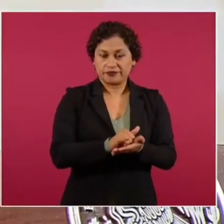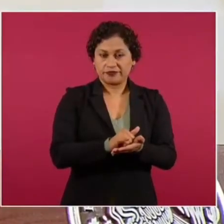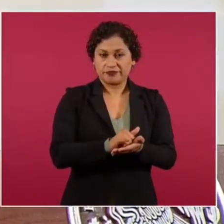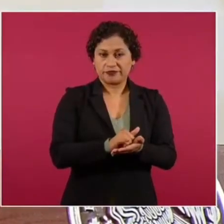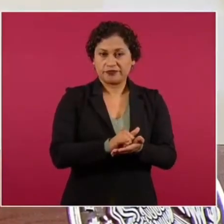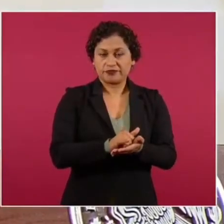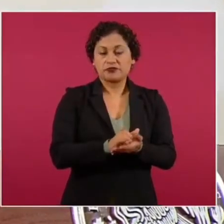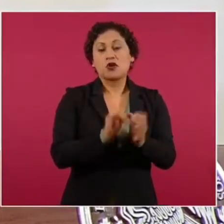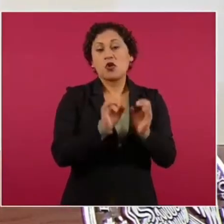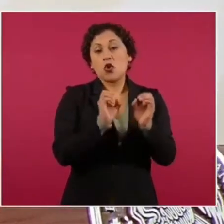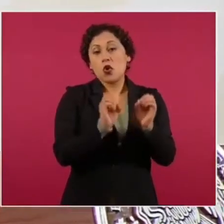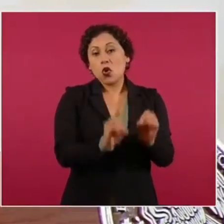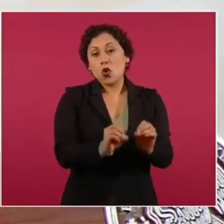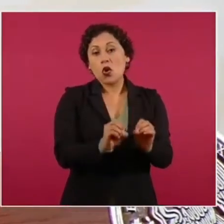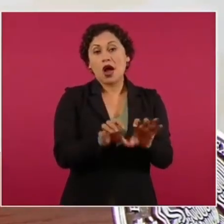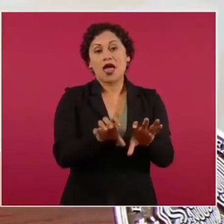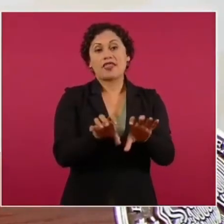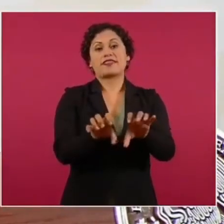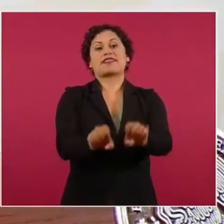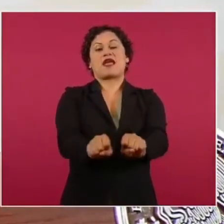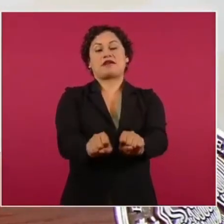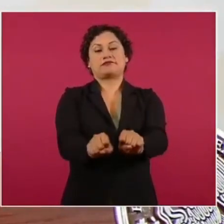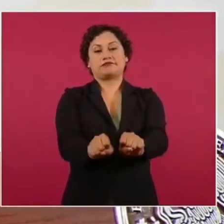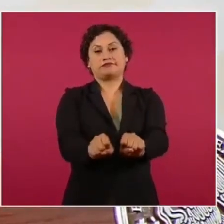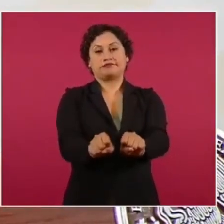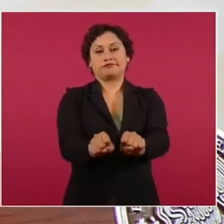o los ponen cerca de las residencias